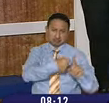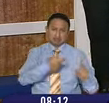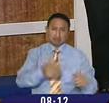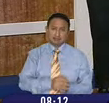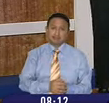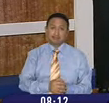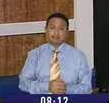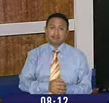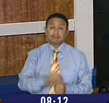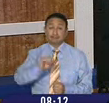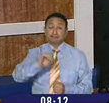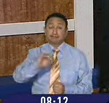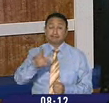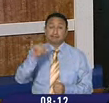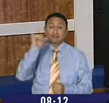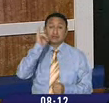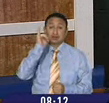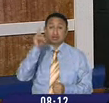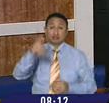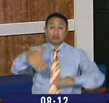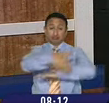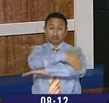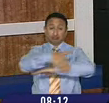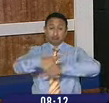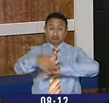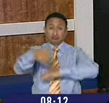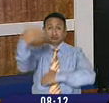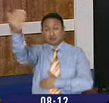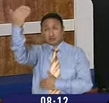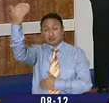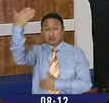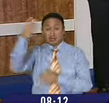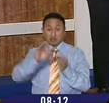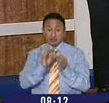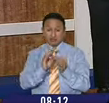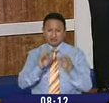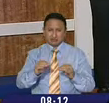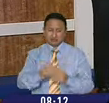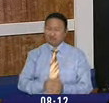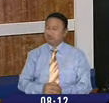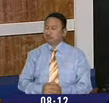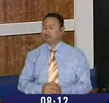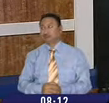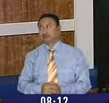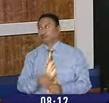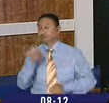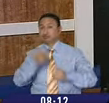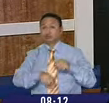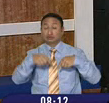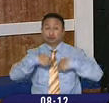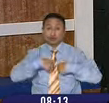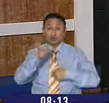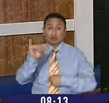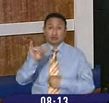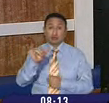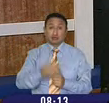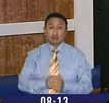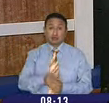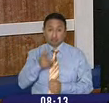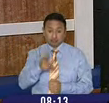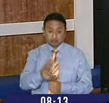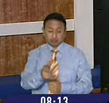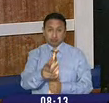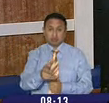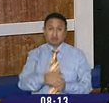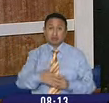Y a propósito de Sangolquí, esas vías que estaba haciendo el alcalde repavimentando, es un desastre. Qué pena. Estuve este fin de semana en este sector, en